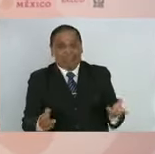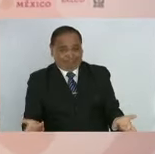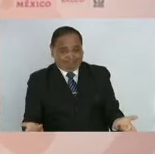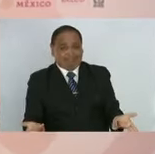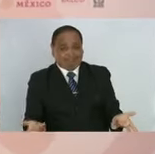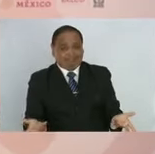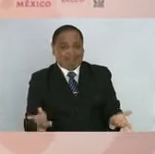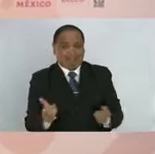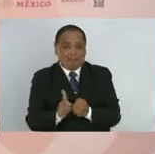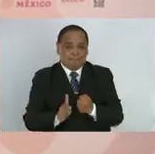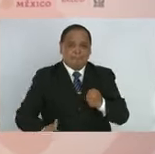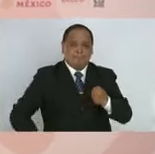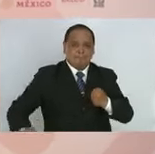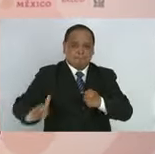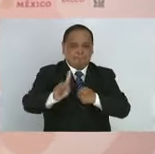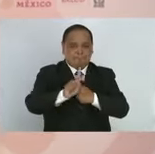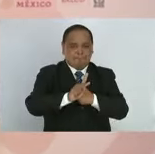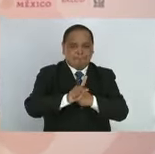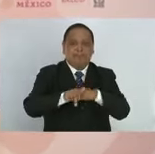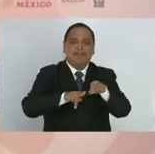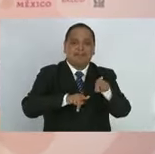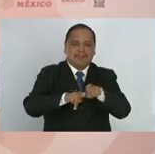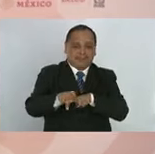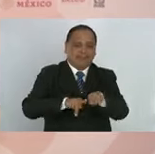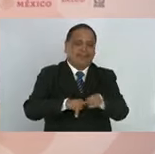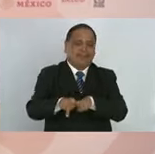nuestro hermano